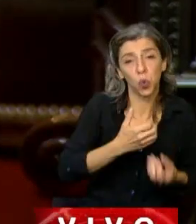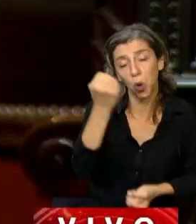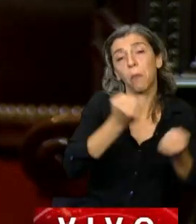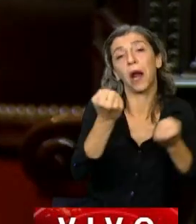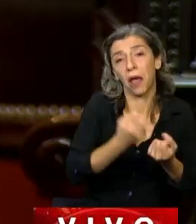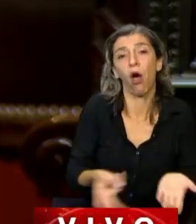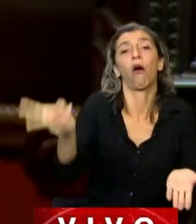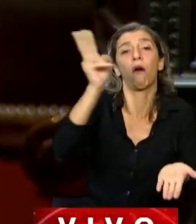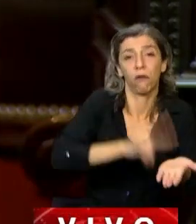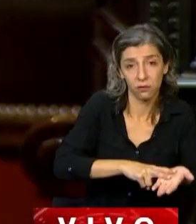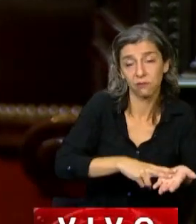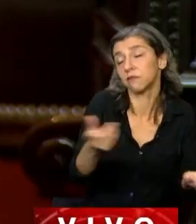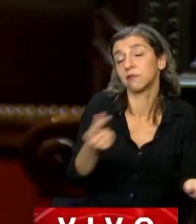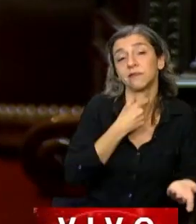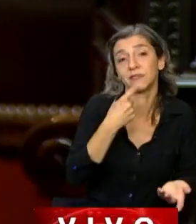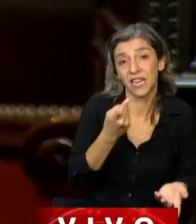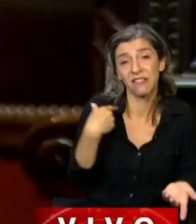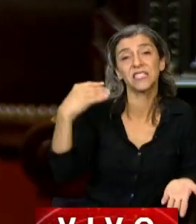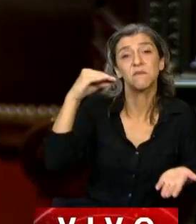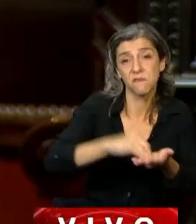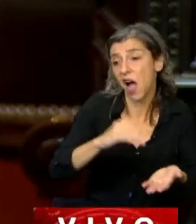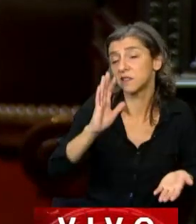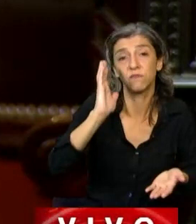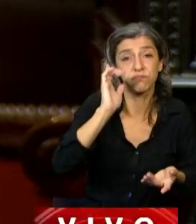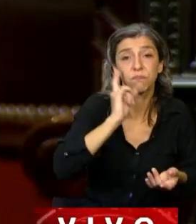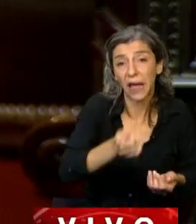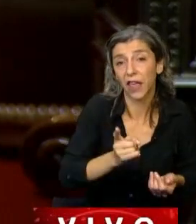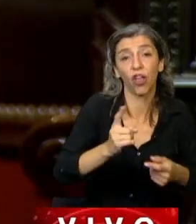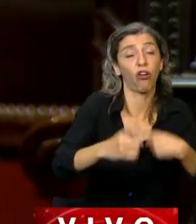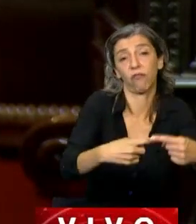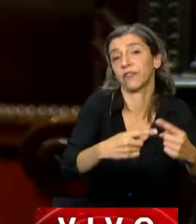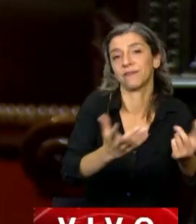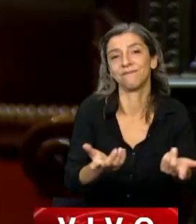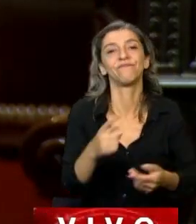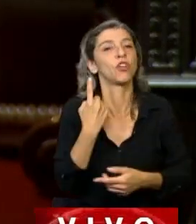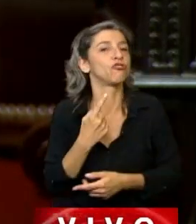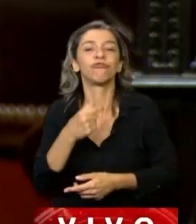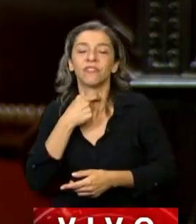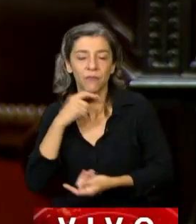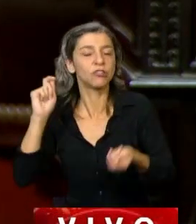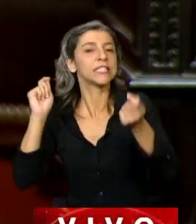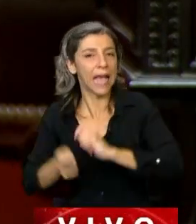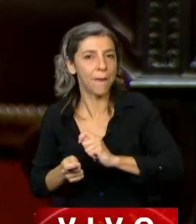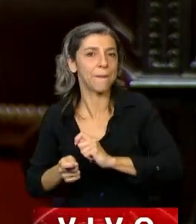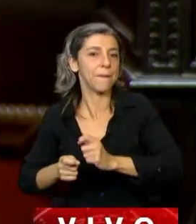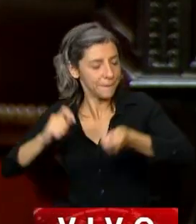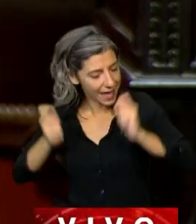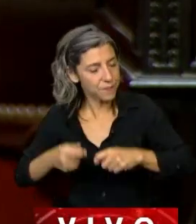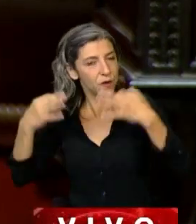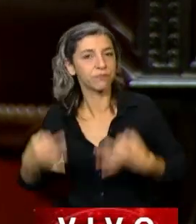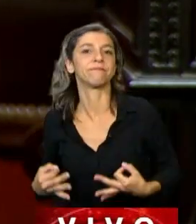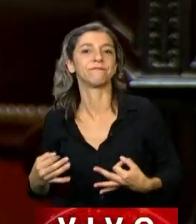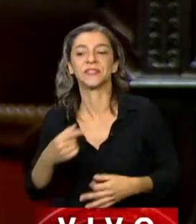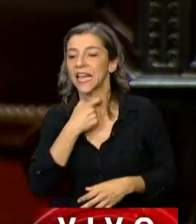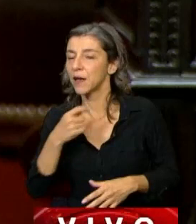seguir pudiendo ser un riesgo para los demás. Los que queremos que algo cambie, propusimos que todo cambie. Que cambien